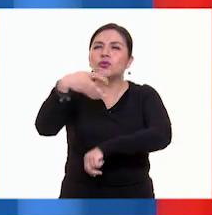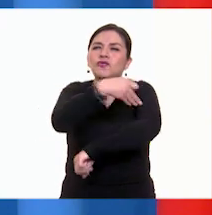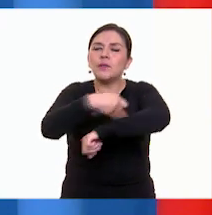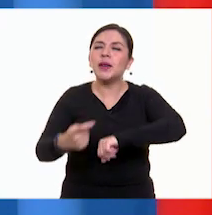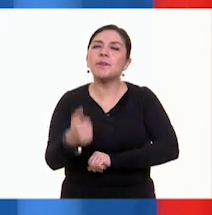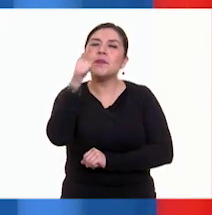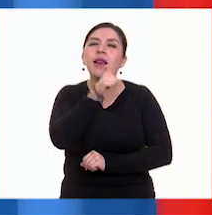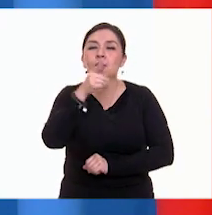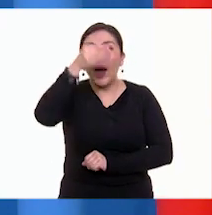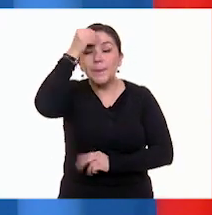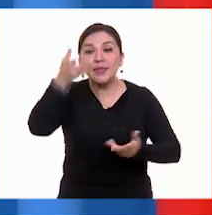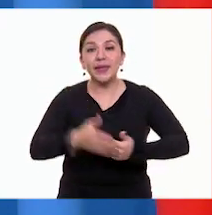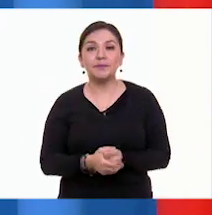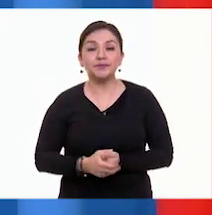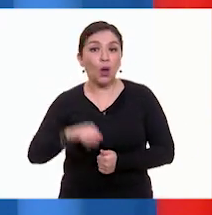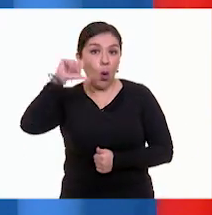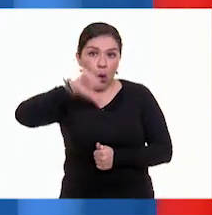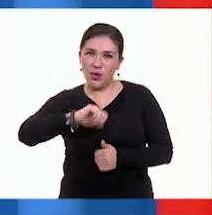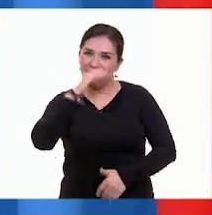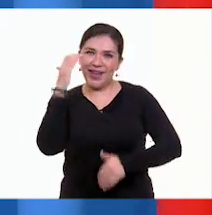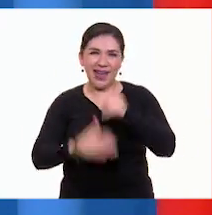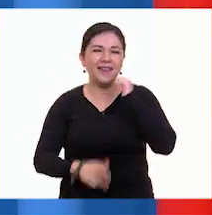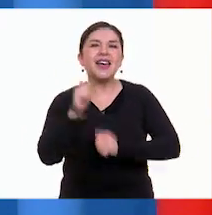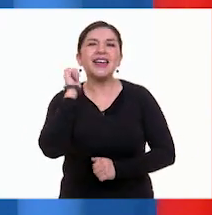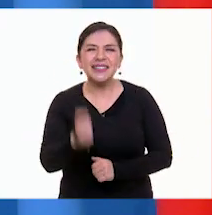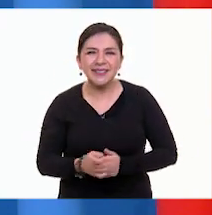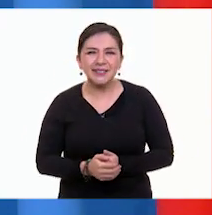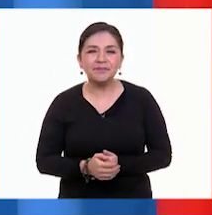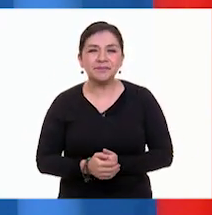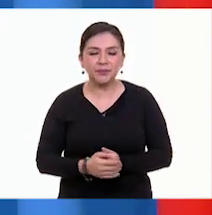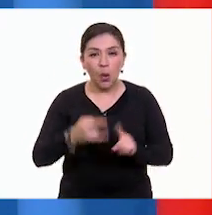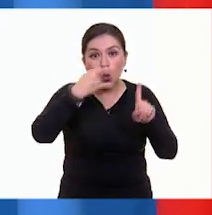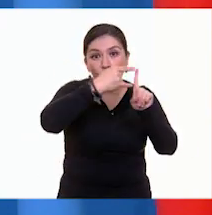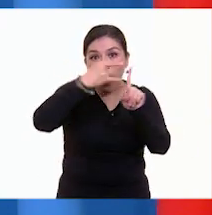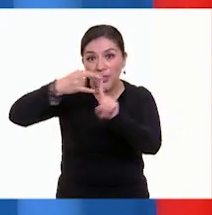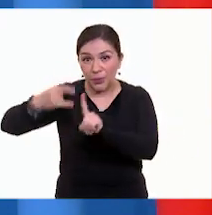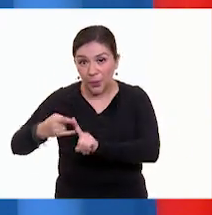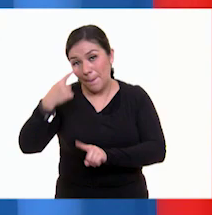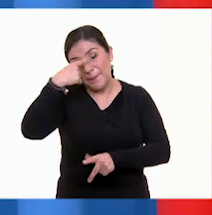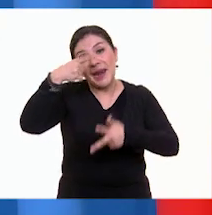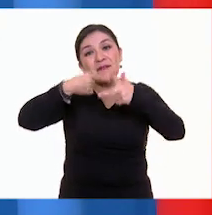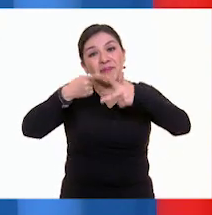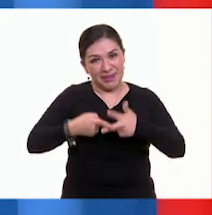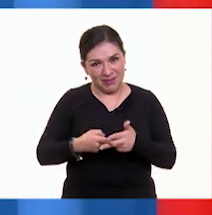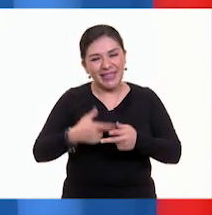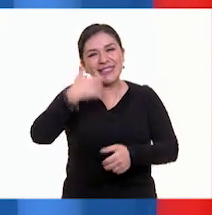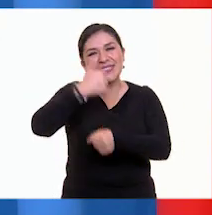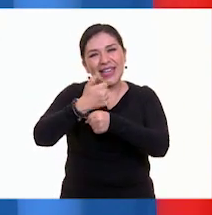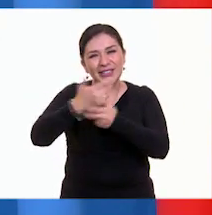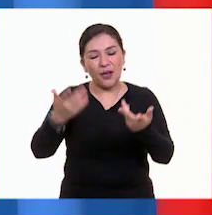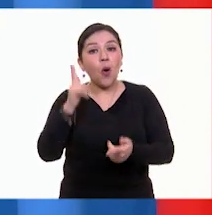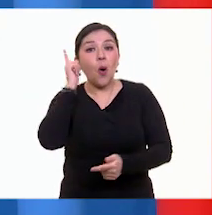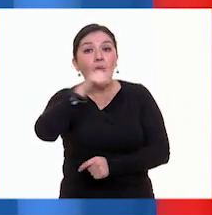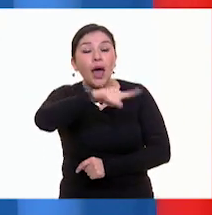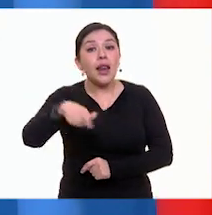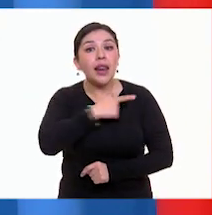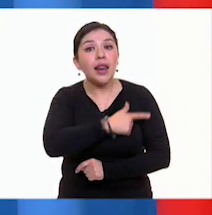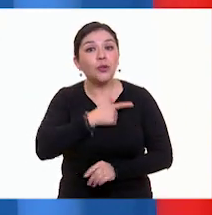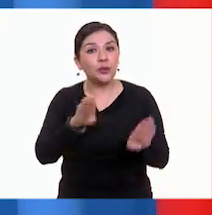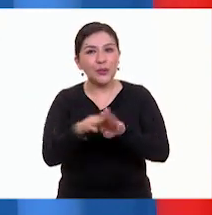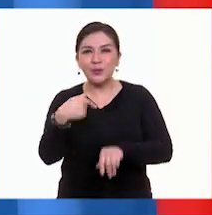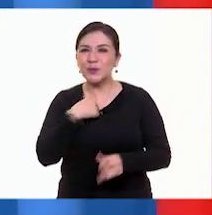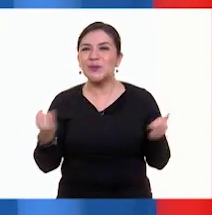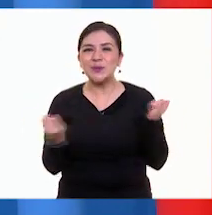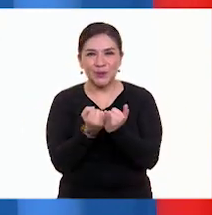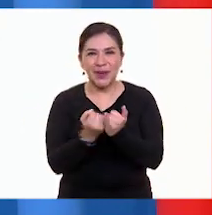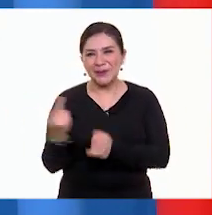en tu lengua materna. Por hoy hemos terminado con Losetas cuadradas, de matemáticas de 6º grado. Y espero que lo hayan disfrutado